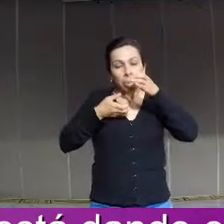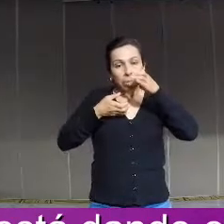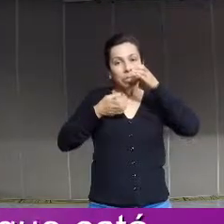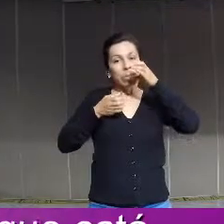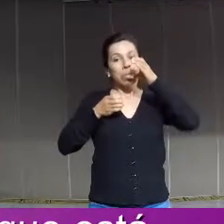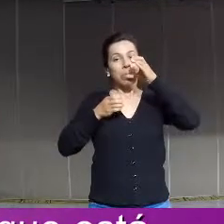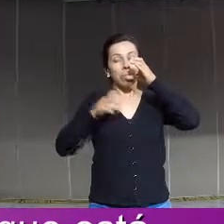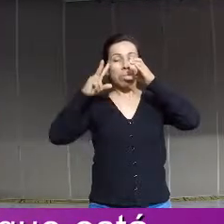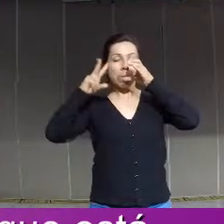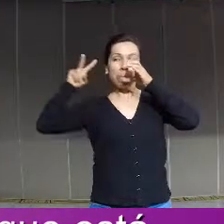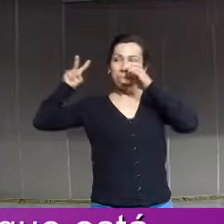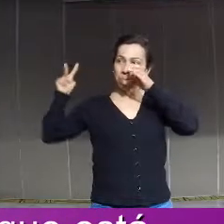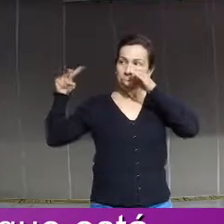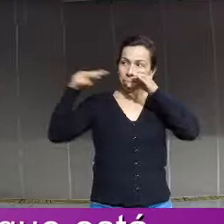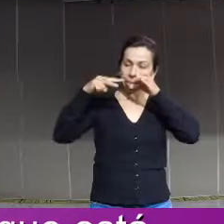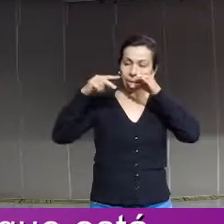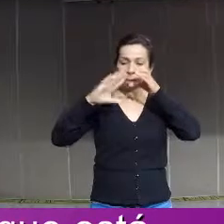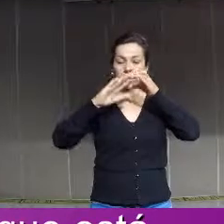del volumen de líquido en la boca.